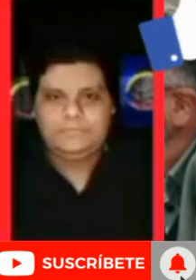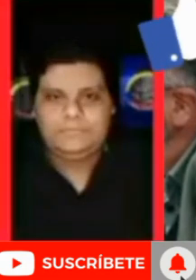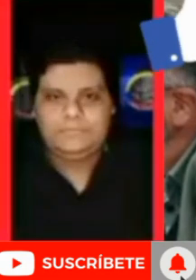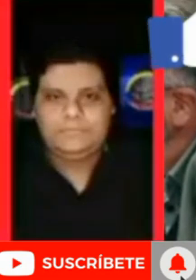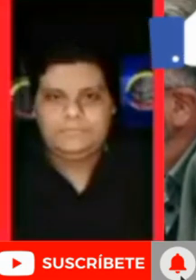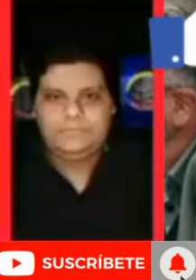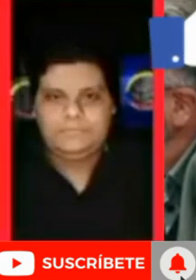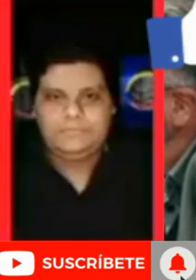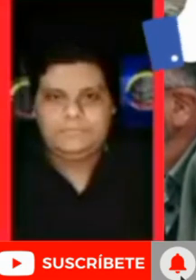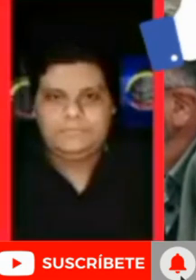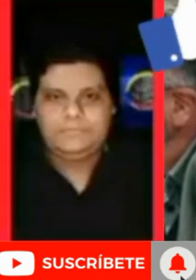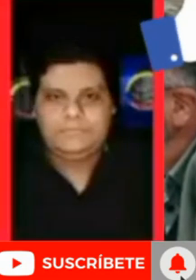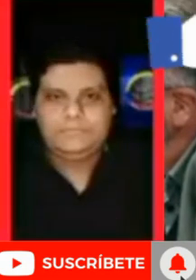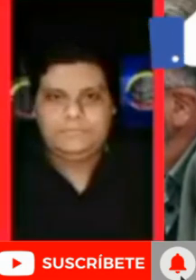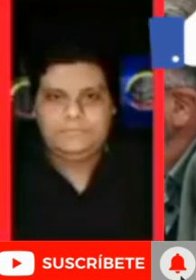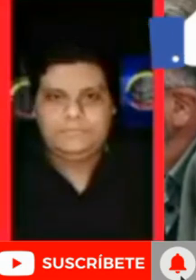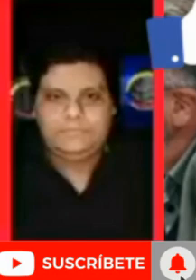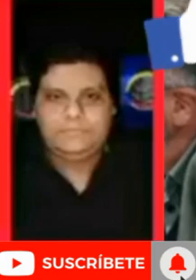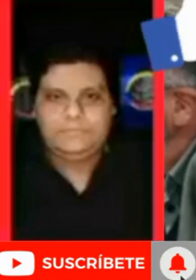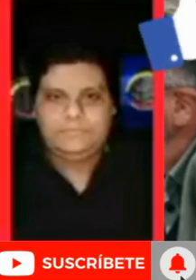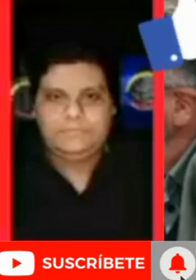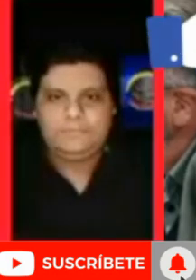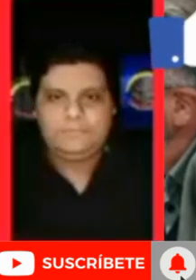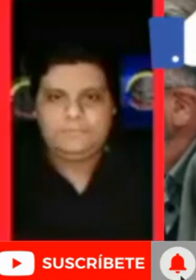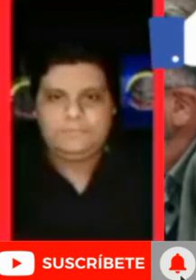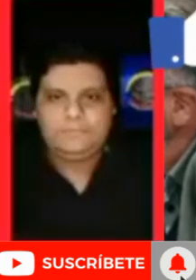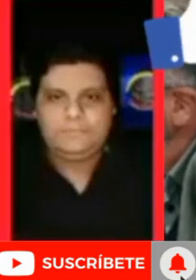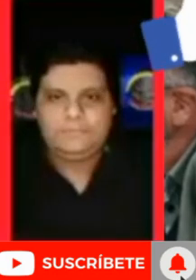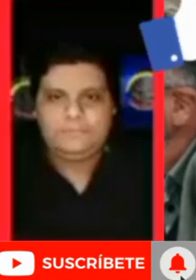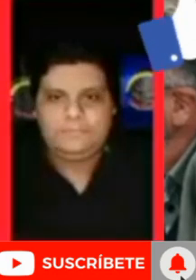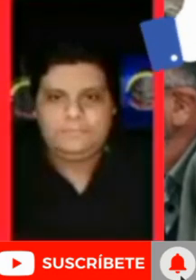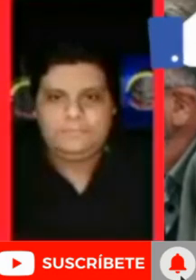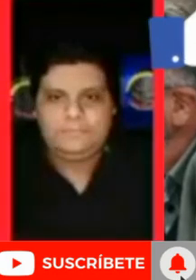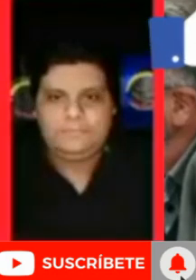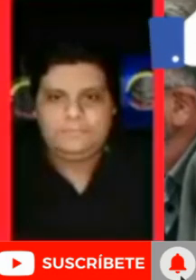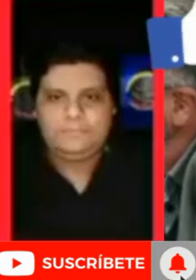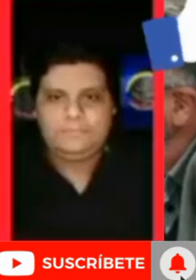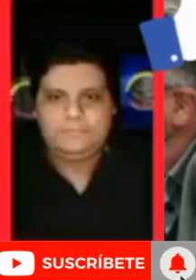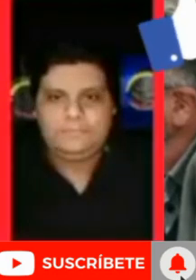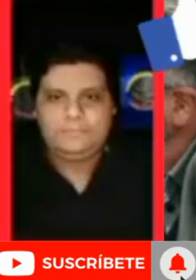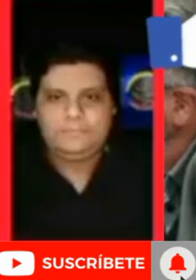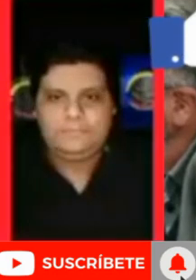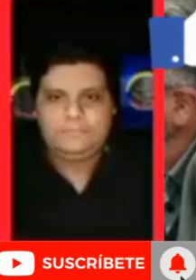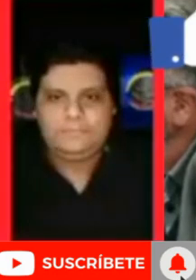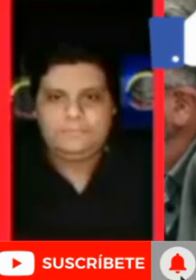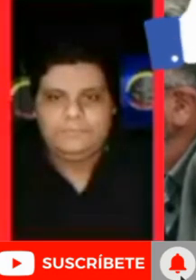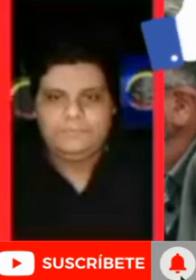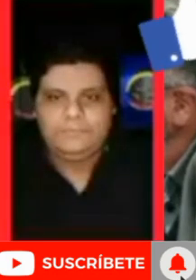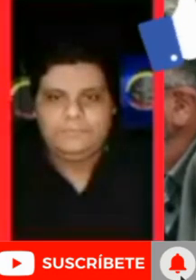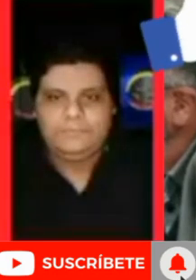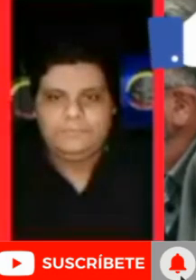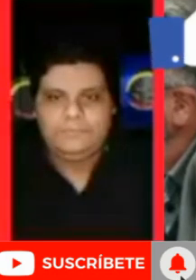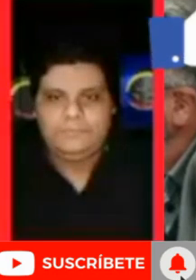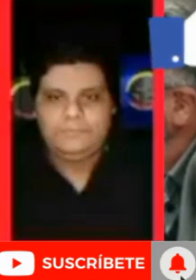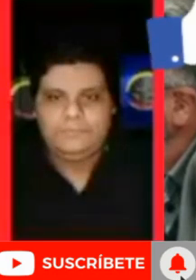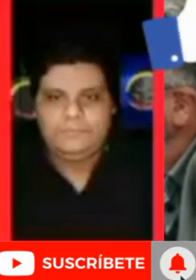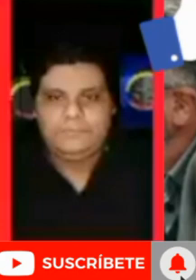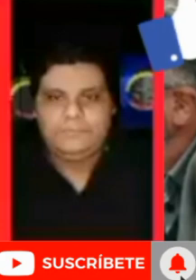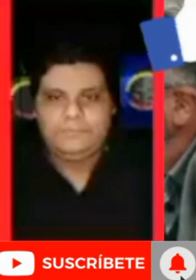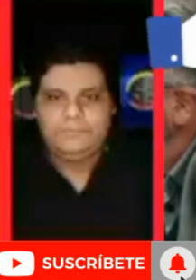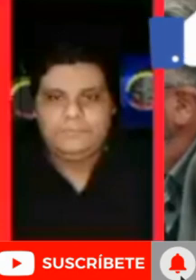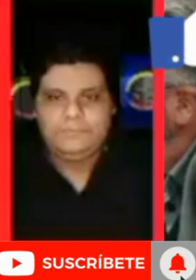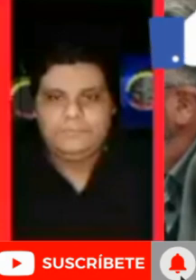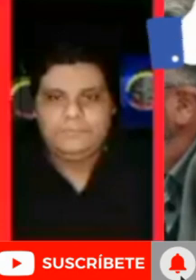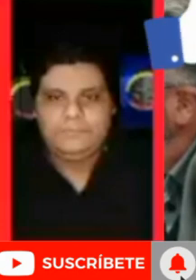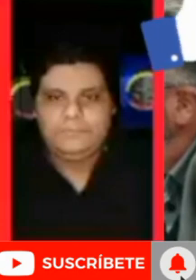No fue así. Este mural no representa la identidad quiteña. Y si bien